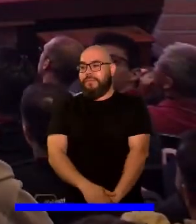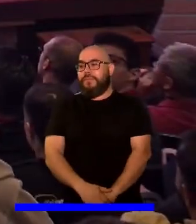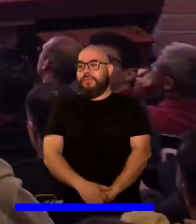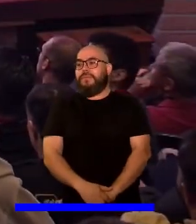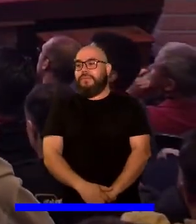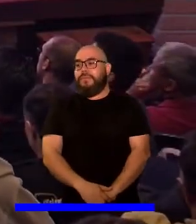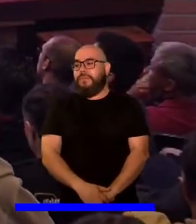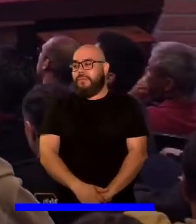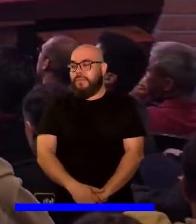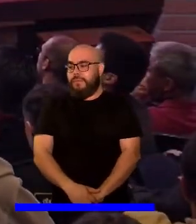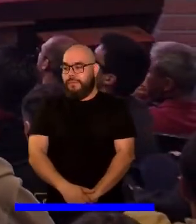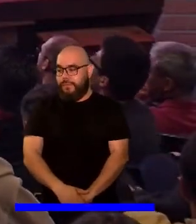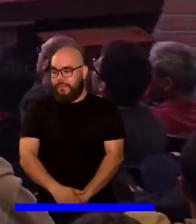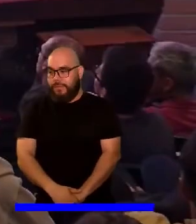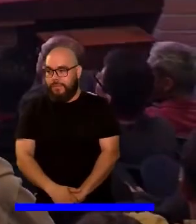micrófono.